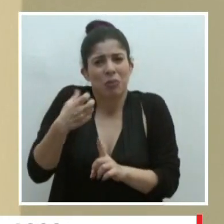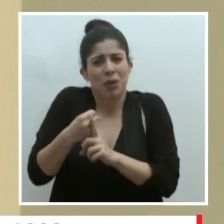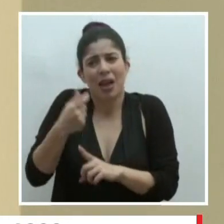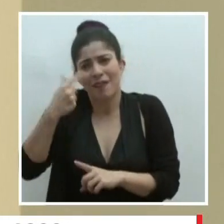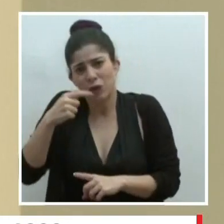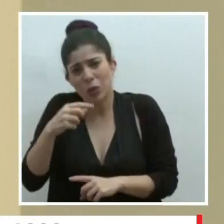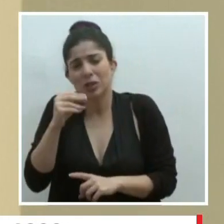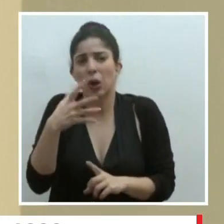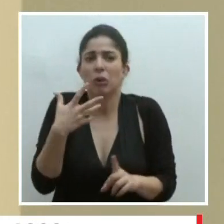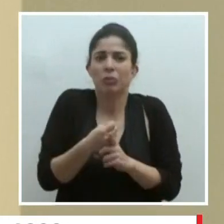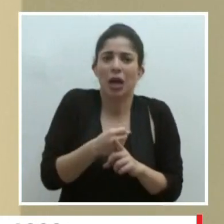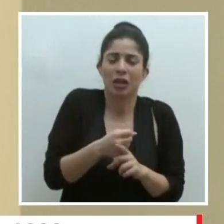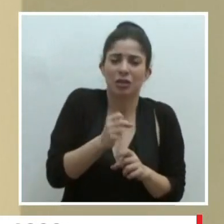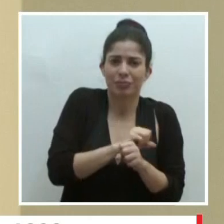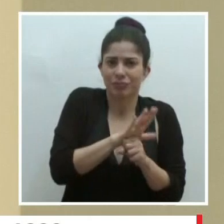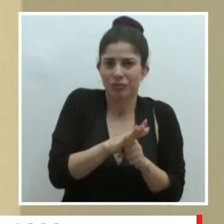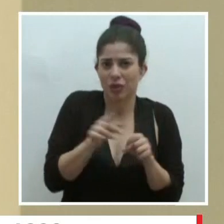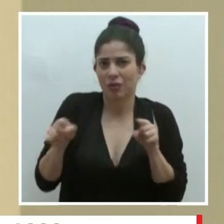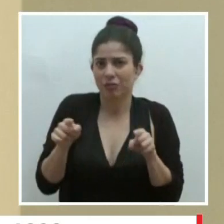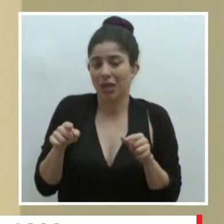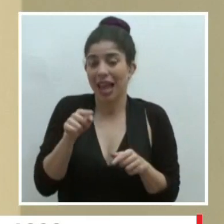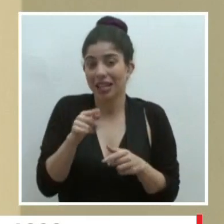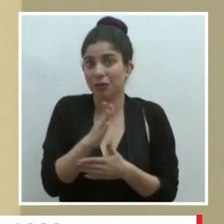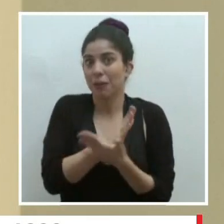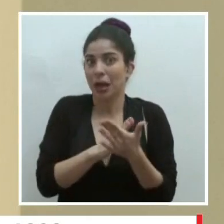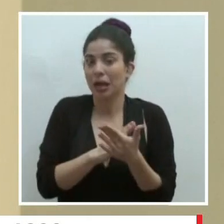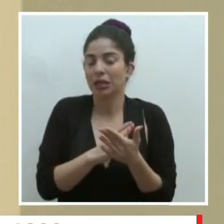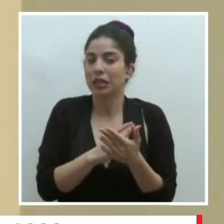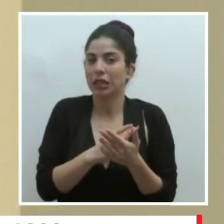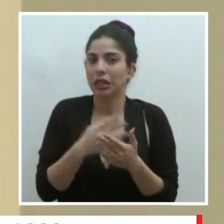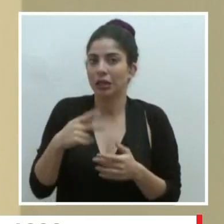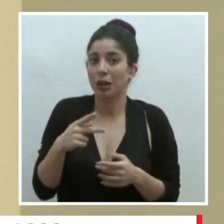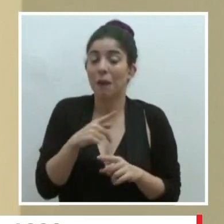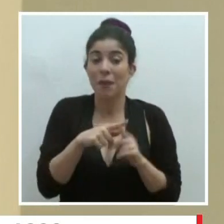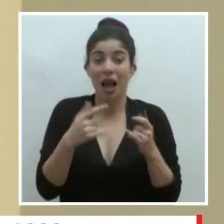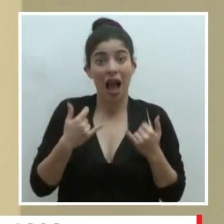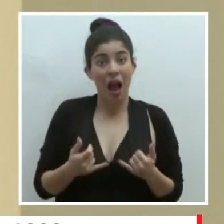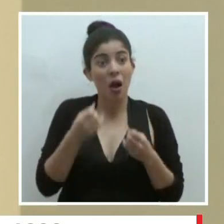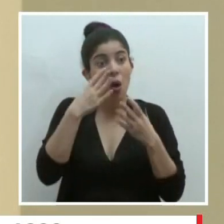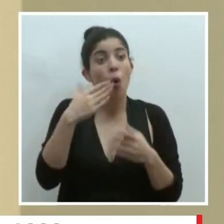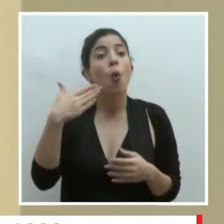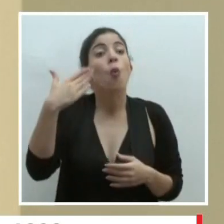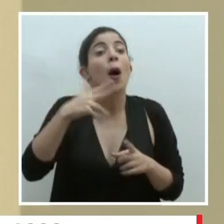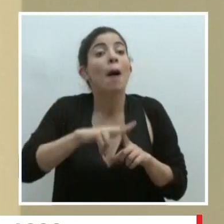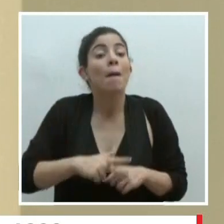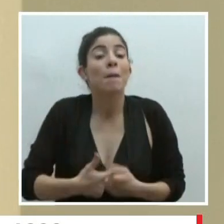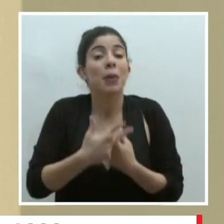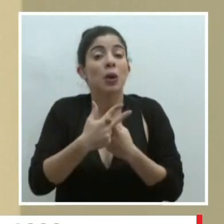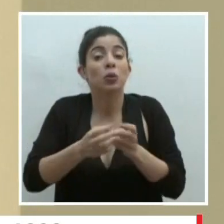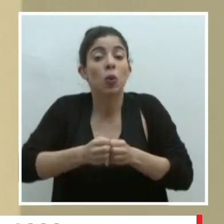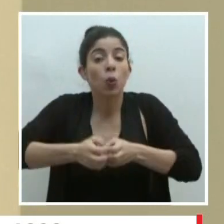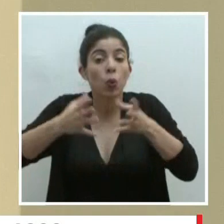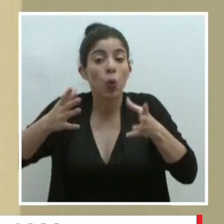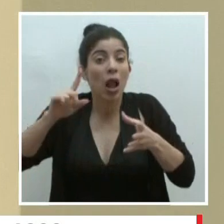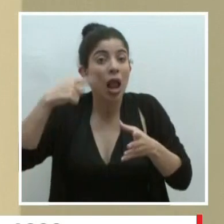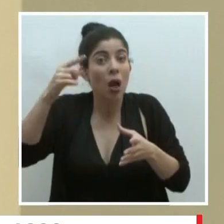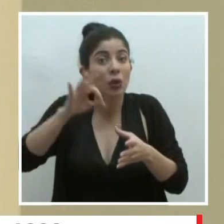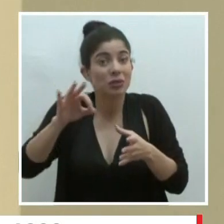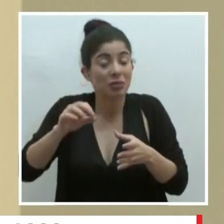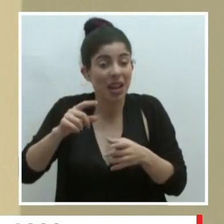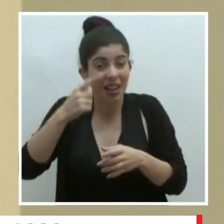por SARS-CoV-2. Entonces también es parte de los factores, pero en realidad predecir exactamente que ya empieza a aumentar la circulación a partir de la próxima